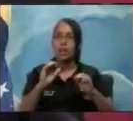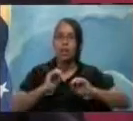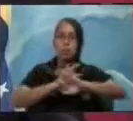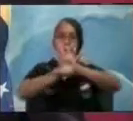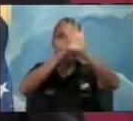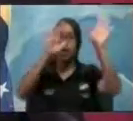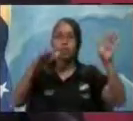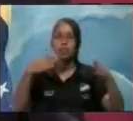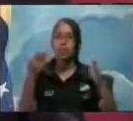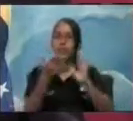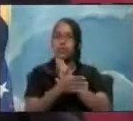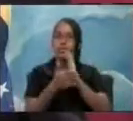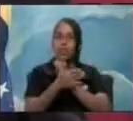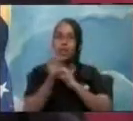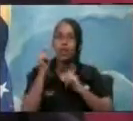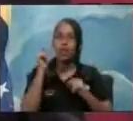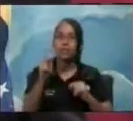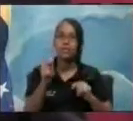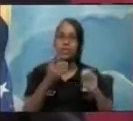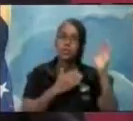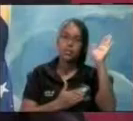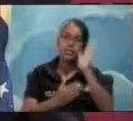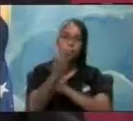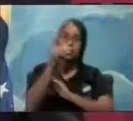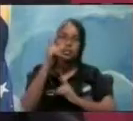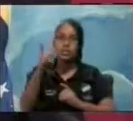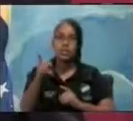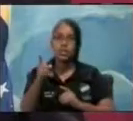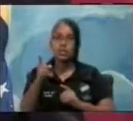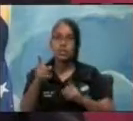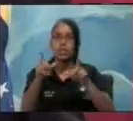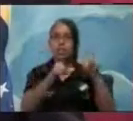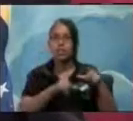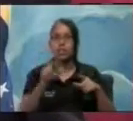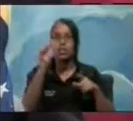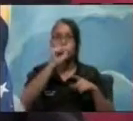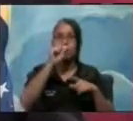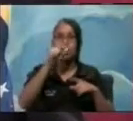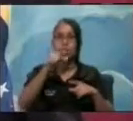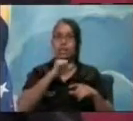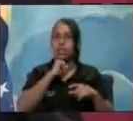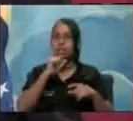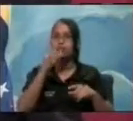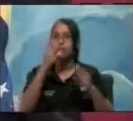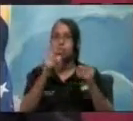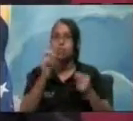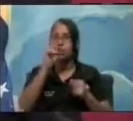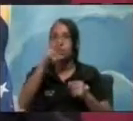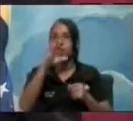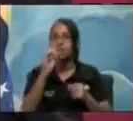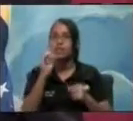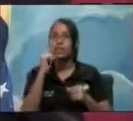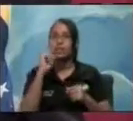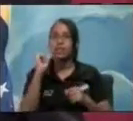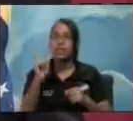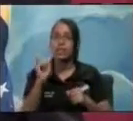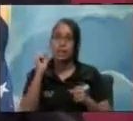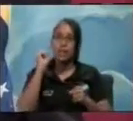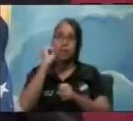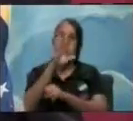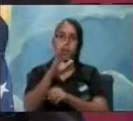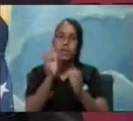había sucedido allí frente al pórtico de Salomón. El texto número 20 dice, y le envíe